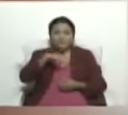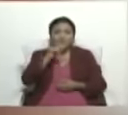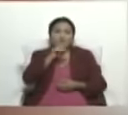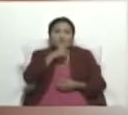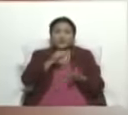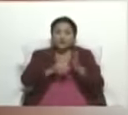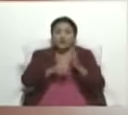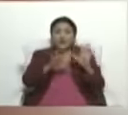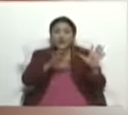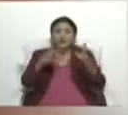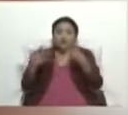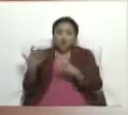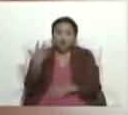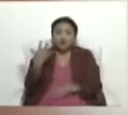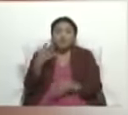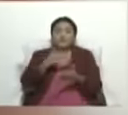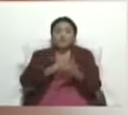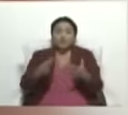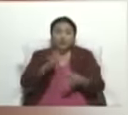cédula